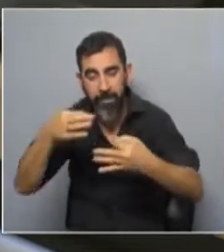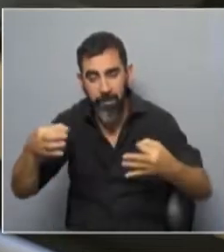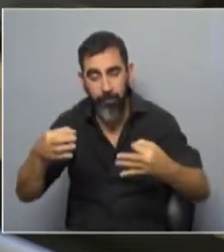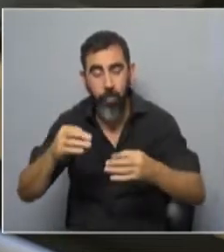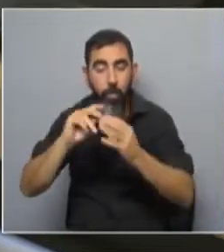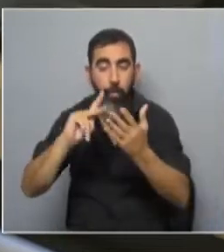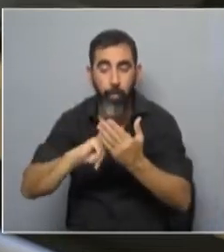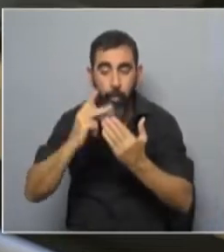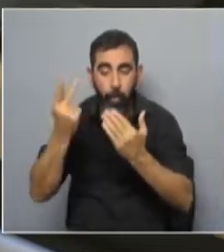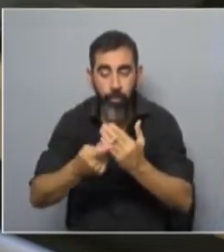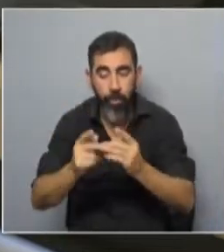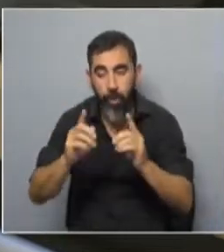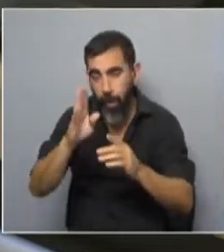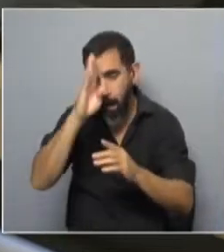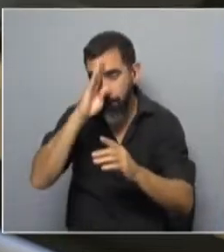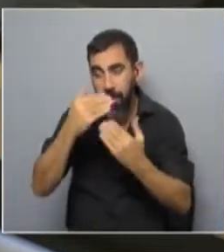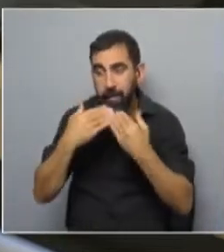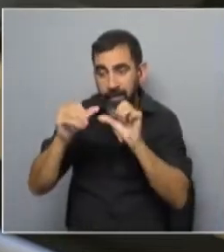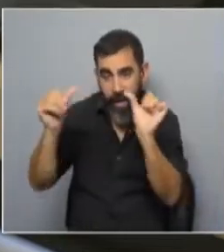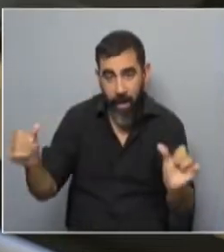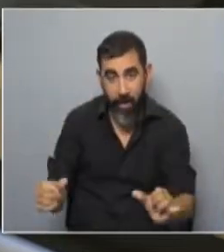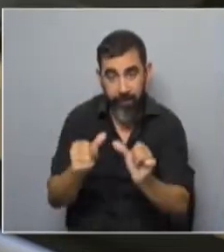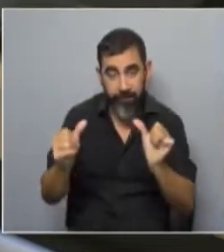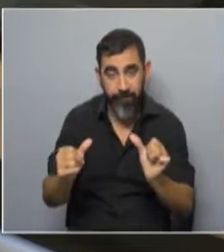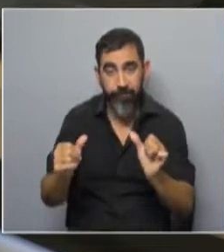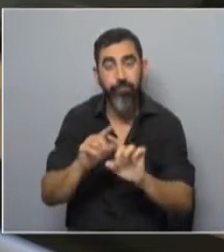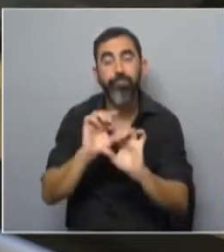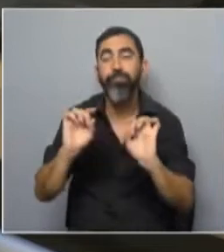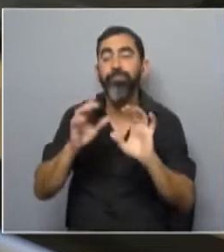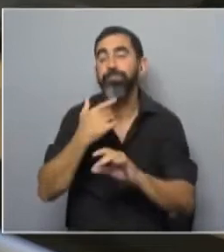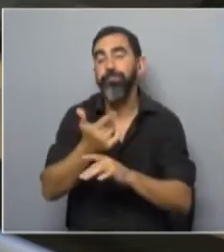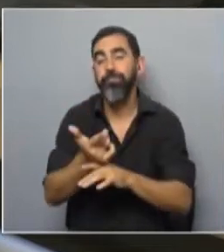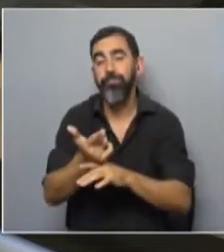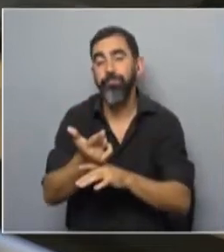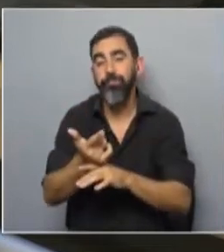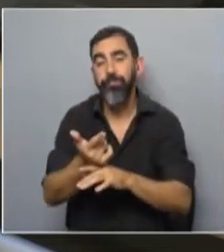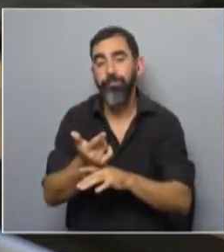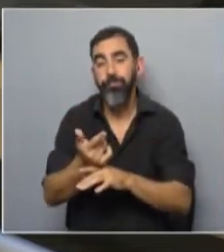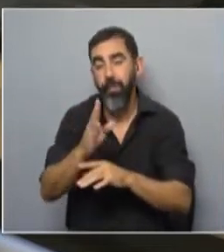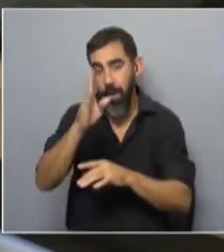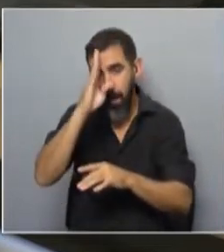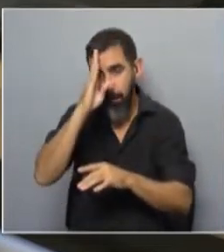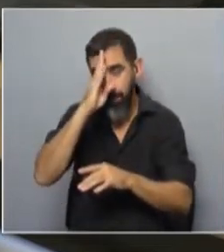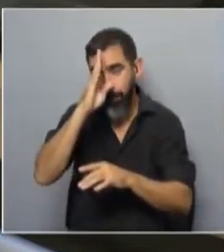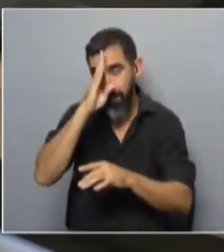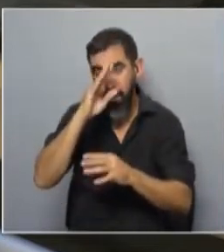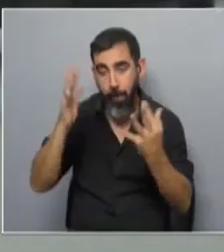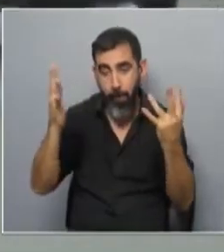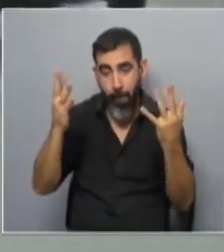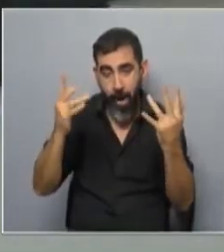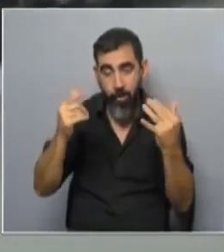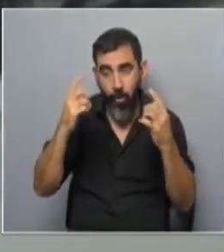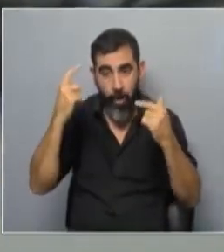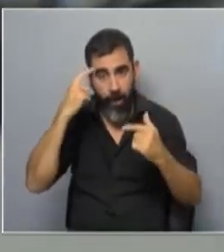proyectos y en el aprender haciendo, digamos, no solamente se aprende con las manos y con